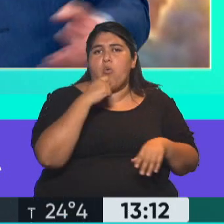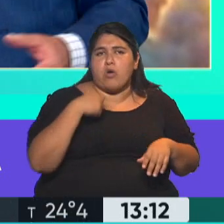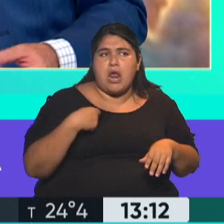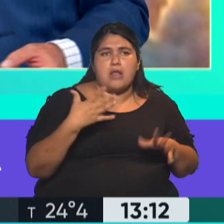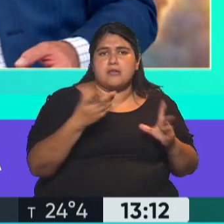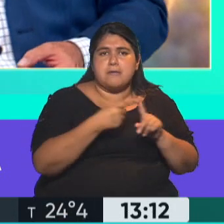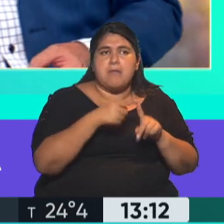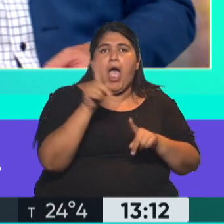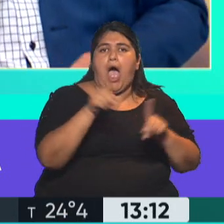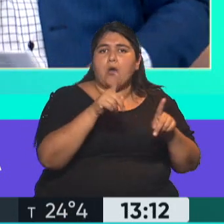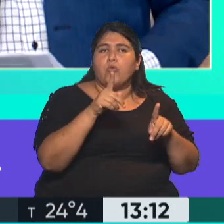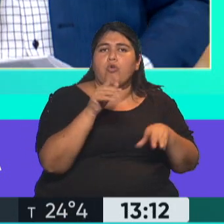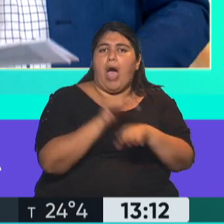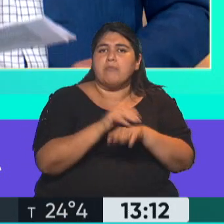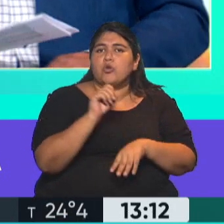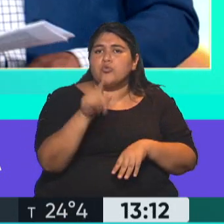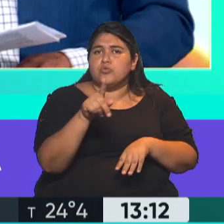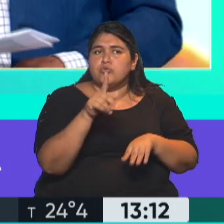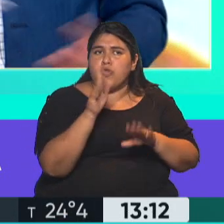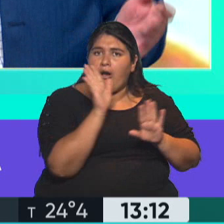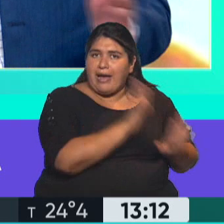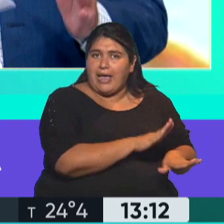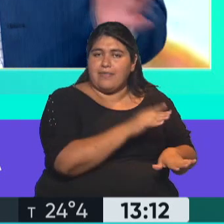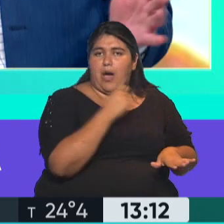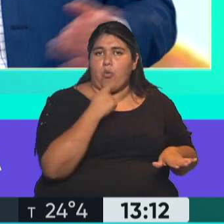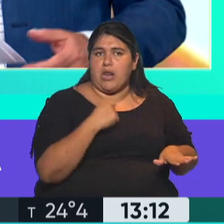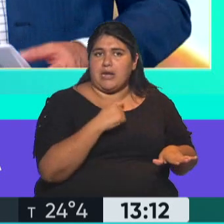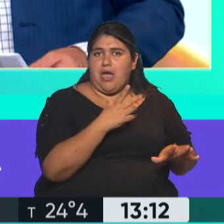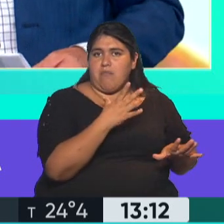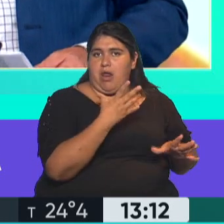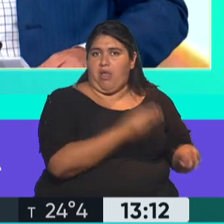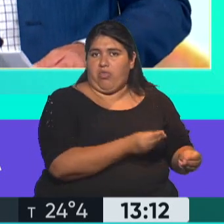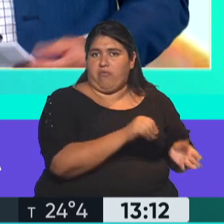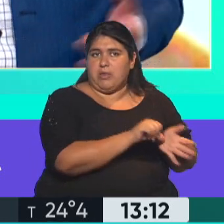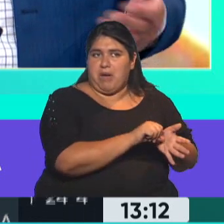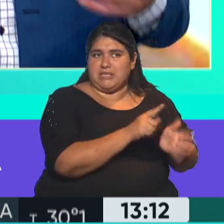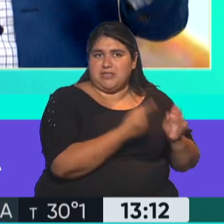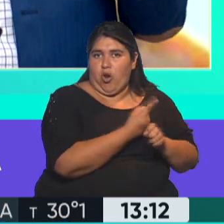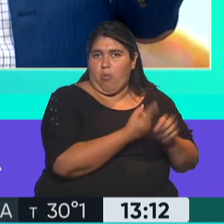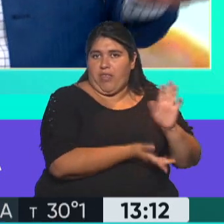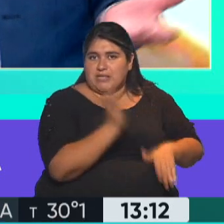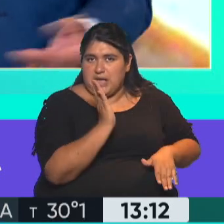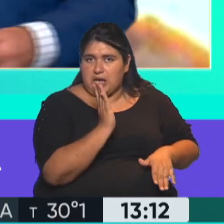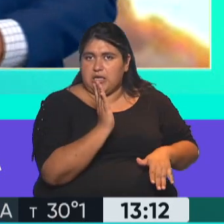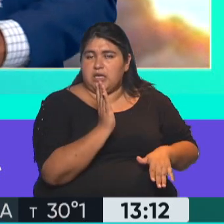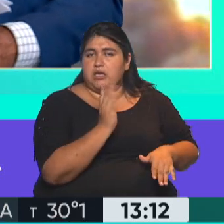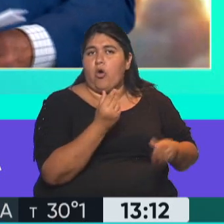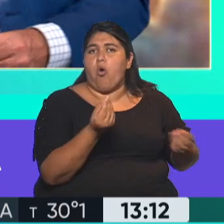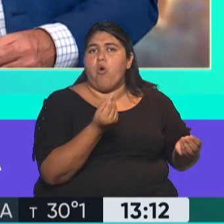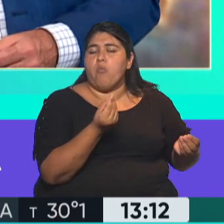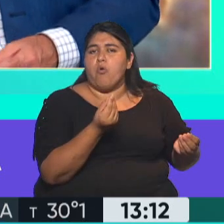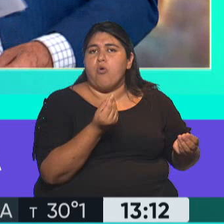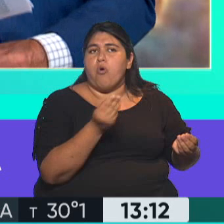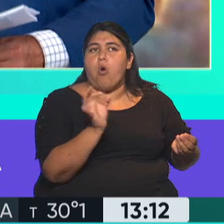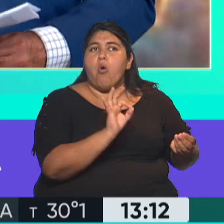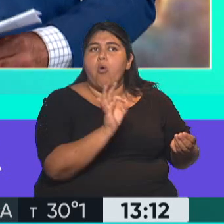de tus amigos tienen que quedarse allí en Ucrania porque no puede salir, en este caso, por ejemplo, de Kiev, de la capital de Ucrania, y